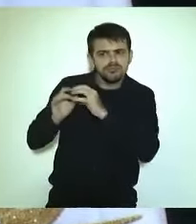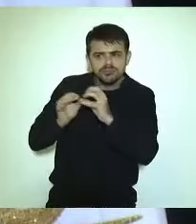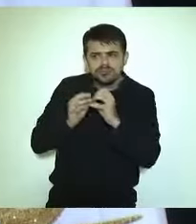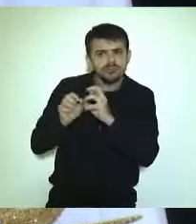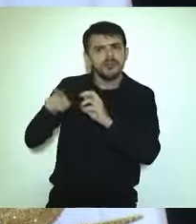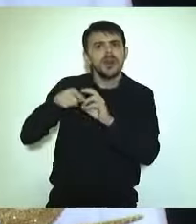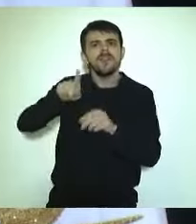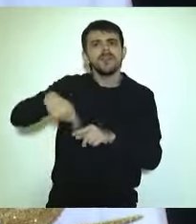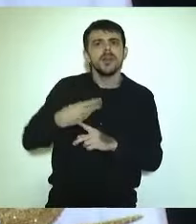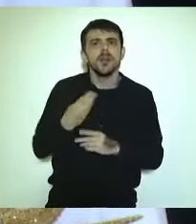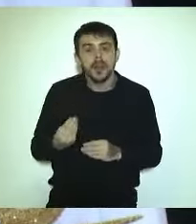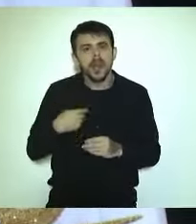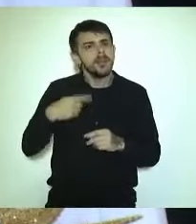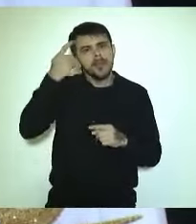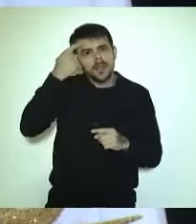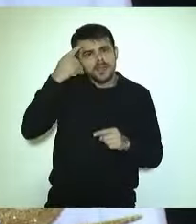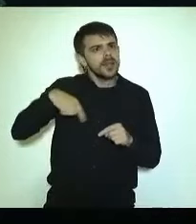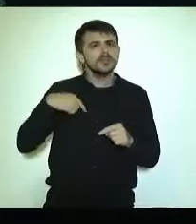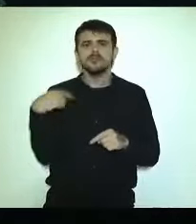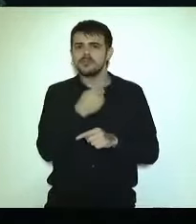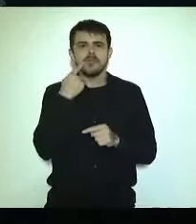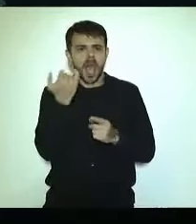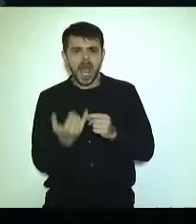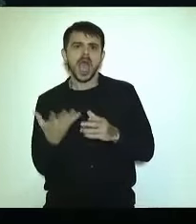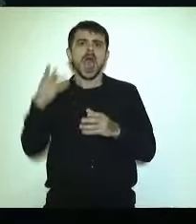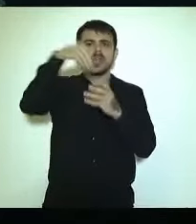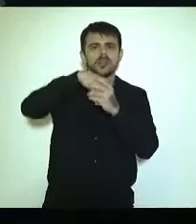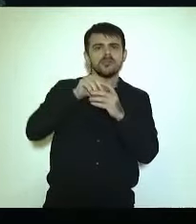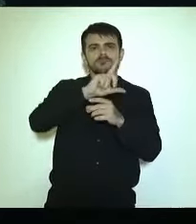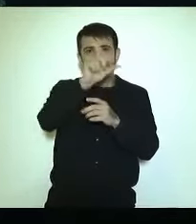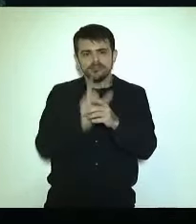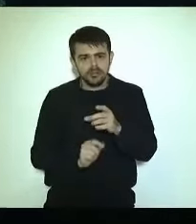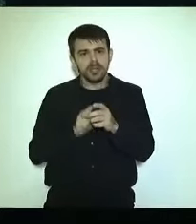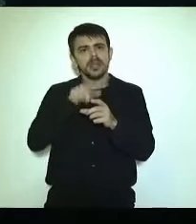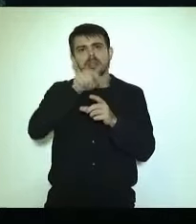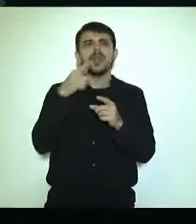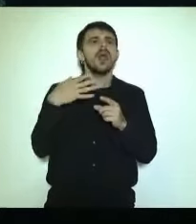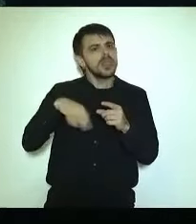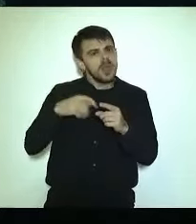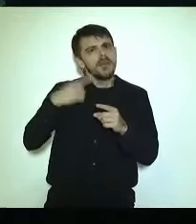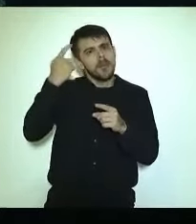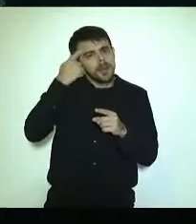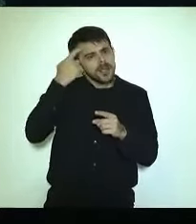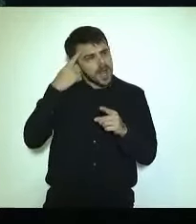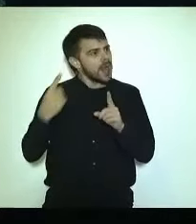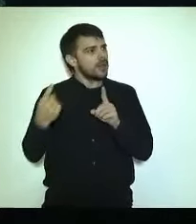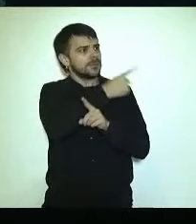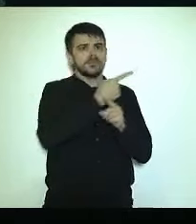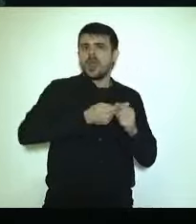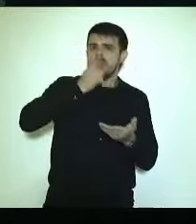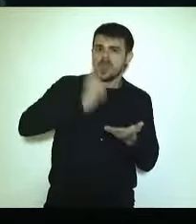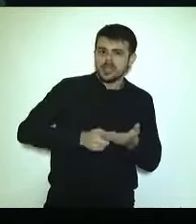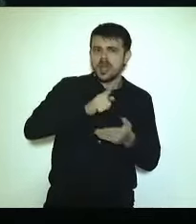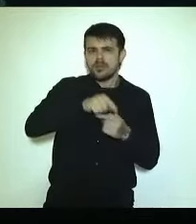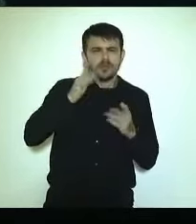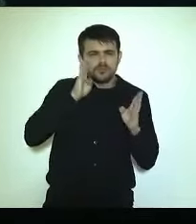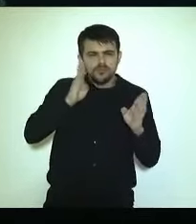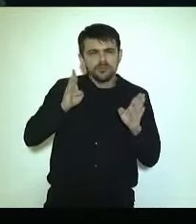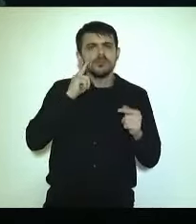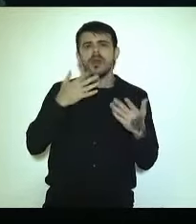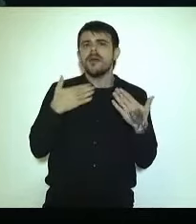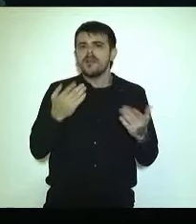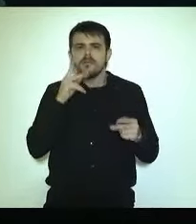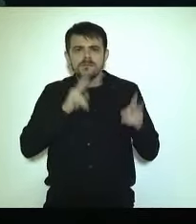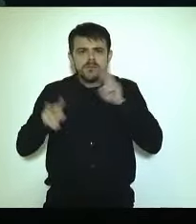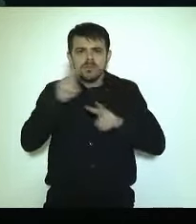y en el valor agregado de pensar a la Argentina que la argentina se tiene que gobernar pensando en generar puestos de trabajo